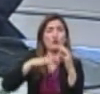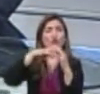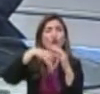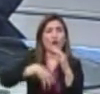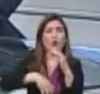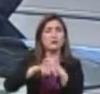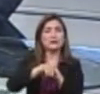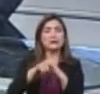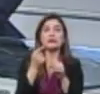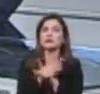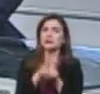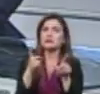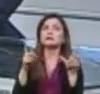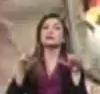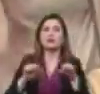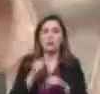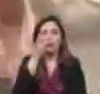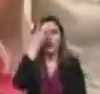Miguel de los Bancos.